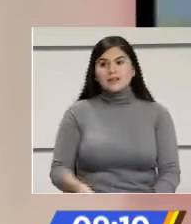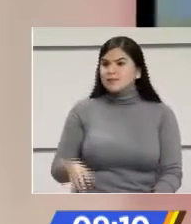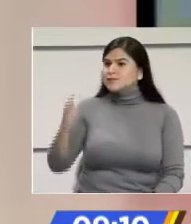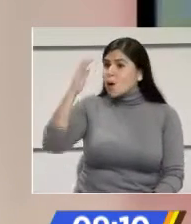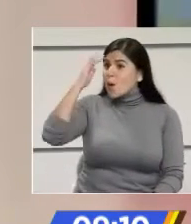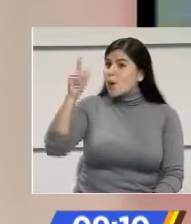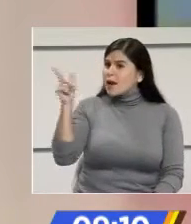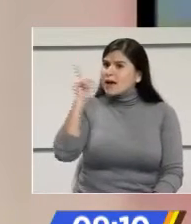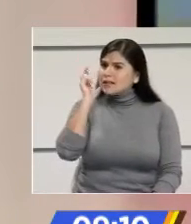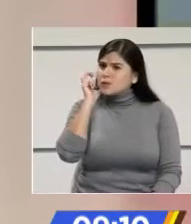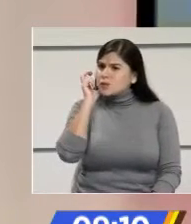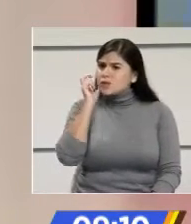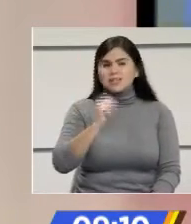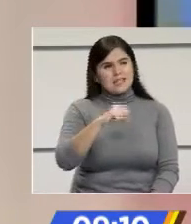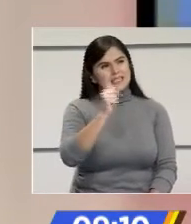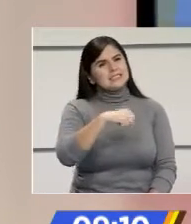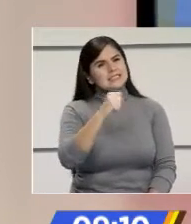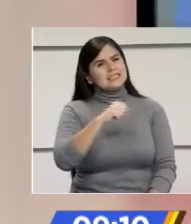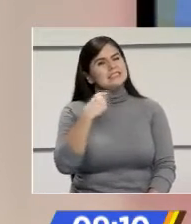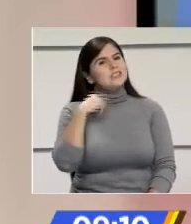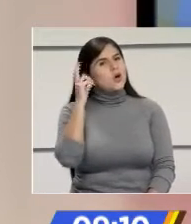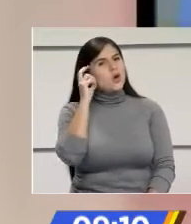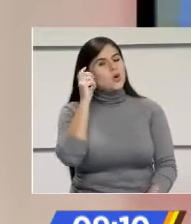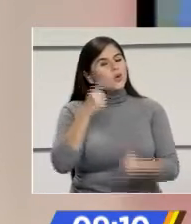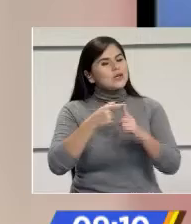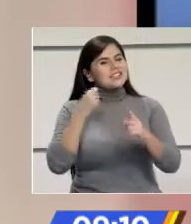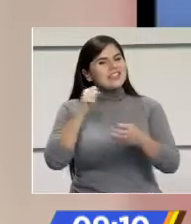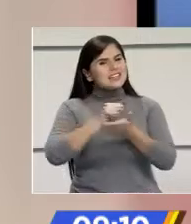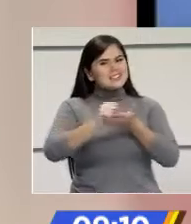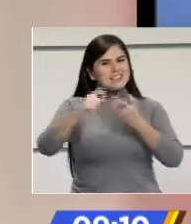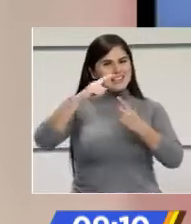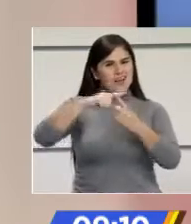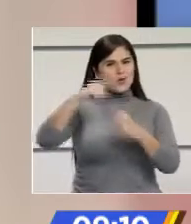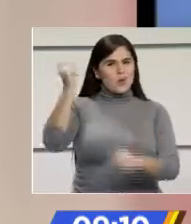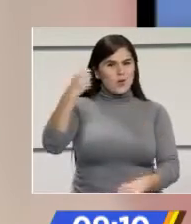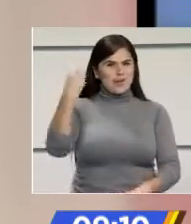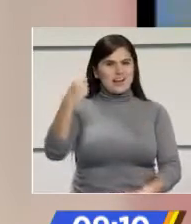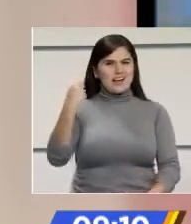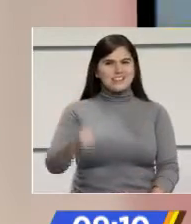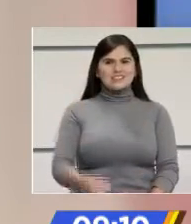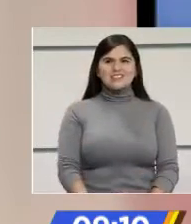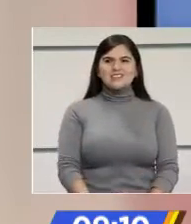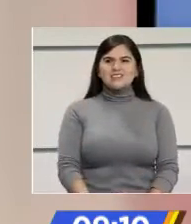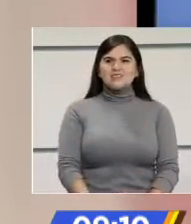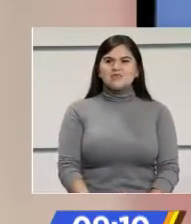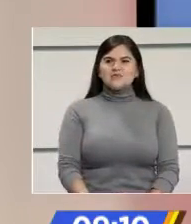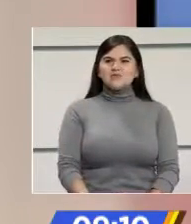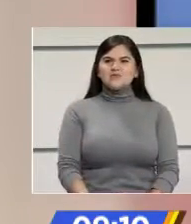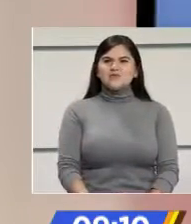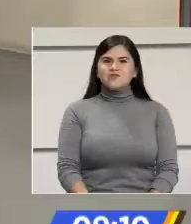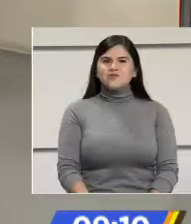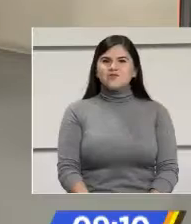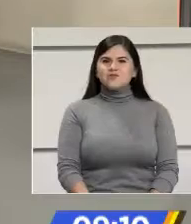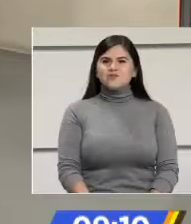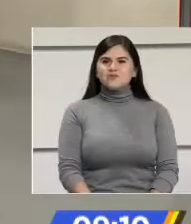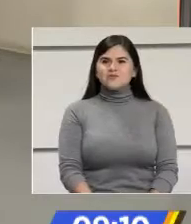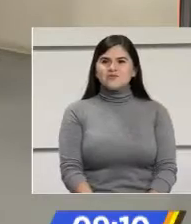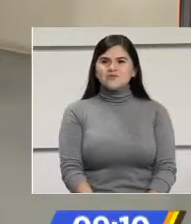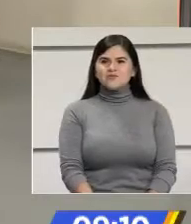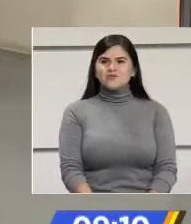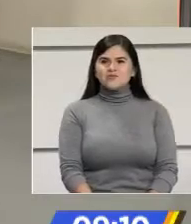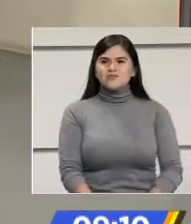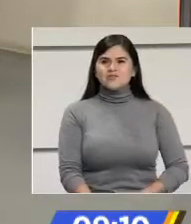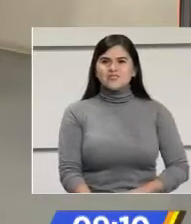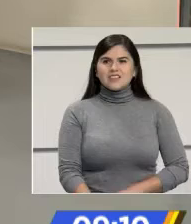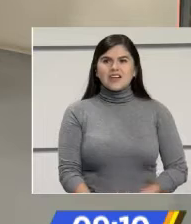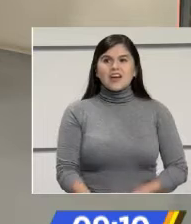Está claro, aquí desde Santa Cruz, Guanacaste, contenta, feliz. Vamos bien. trayéndole acción y movimiento a todos